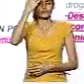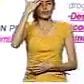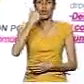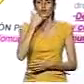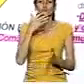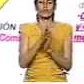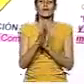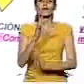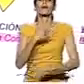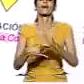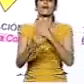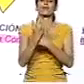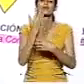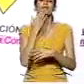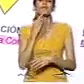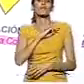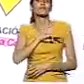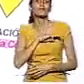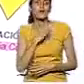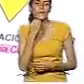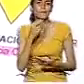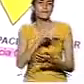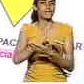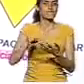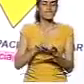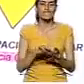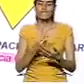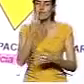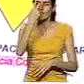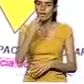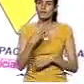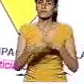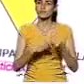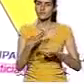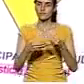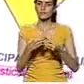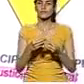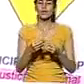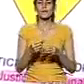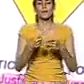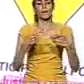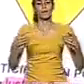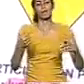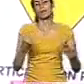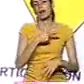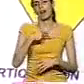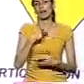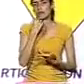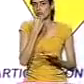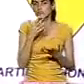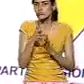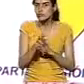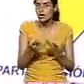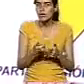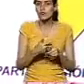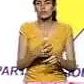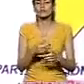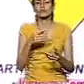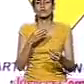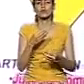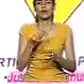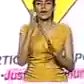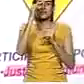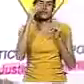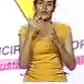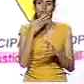genera el delito, las misiones y la reducción de la pobreza genera, es atacar el caldo de cultivo del delito. Y eso lo ha atacado el gobierno del presidente